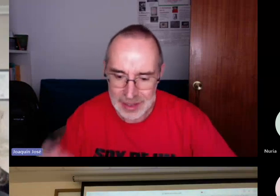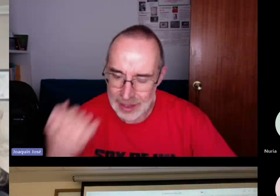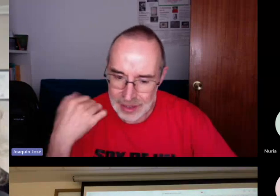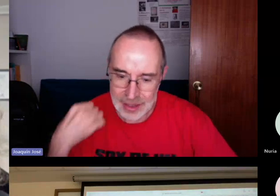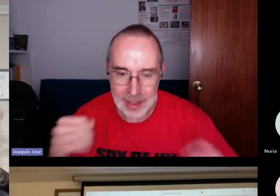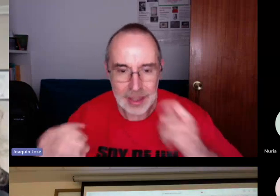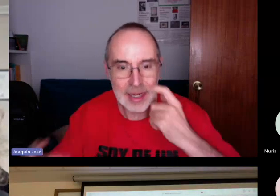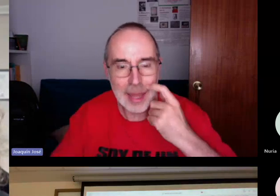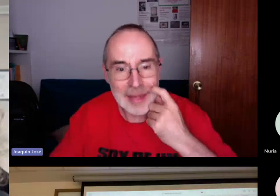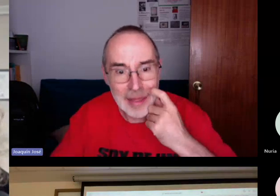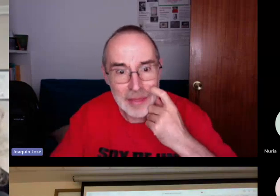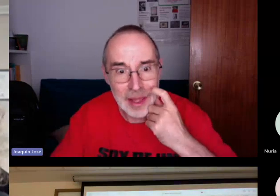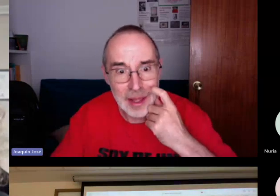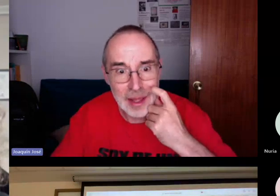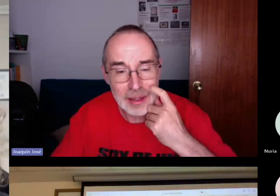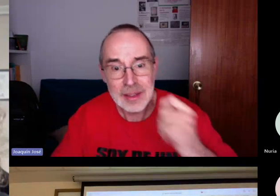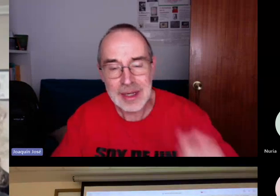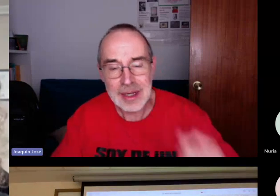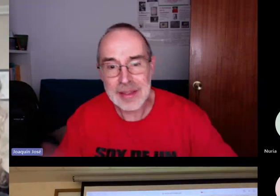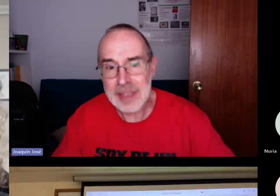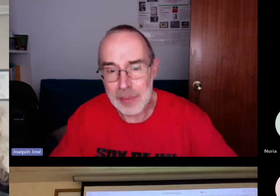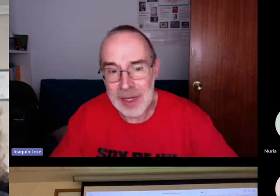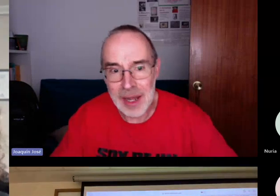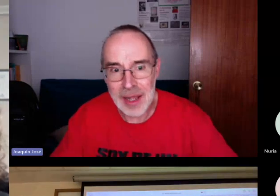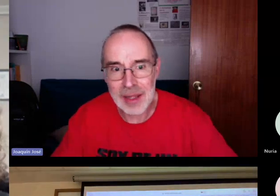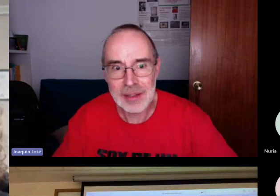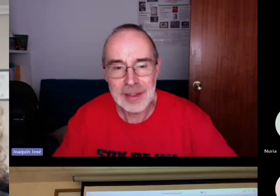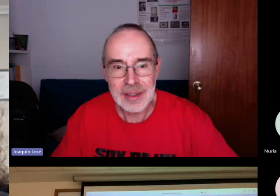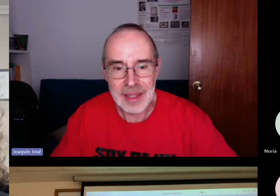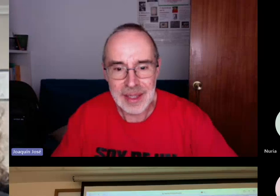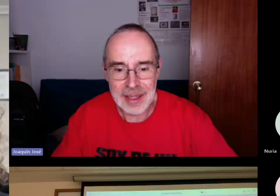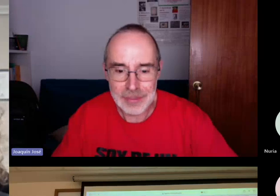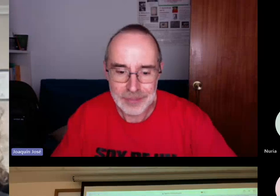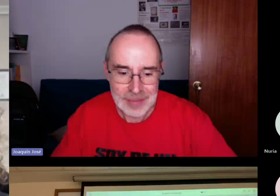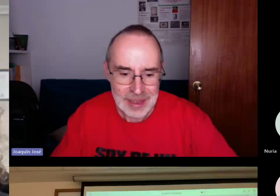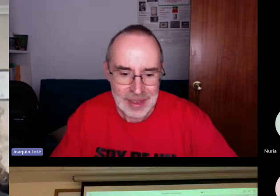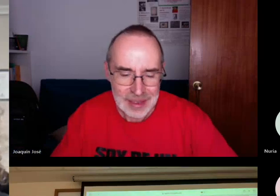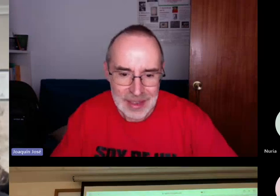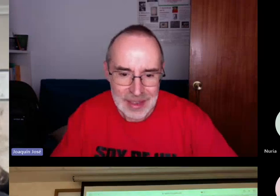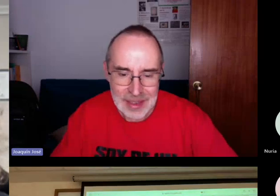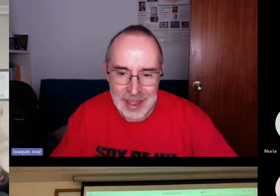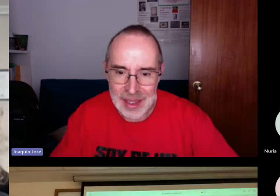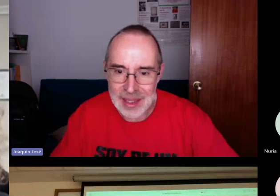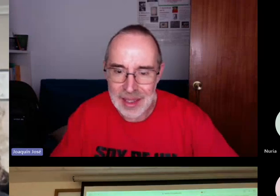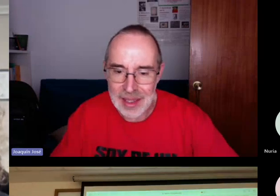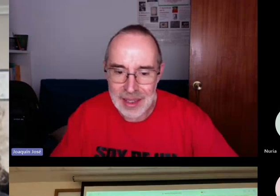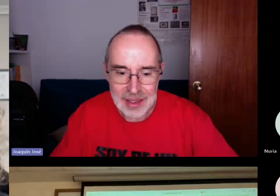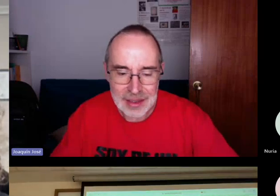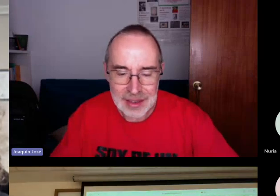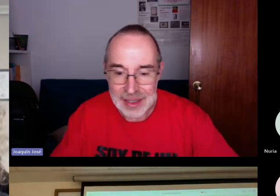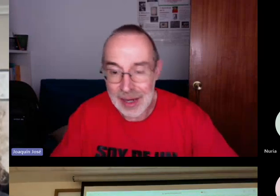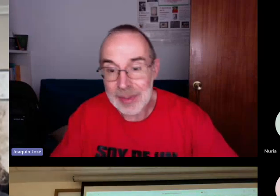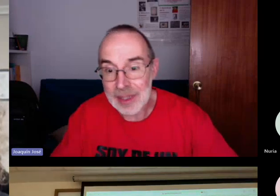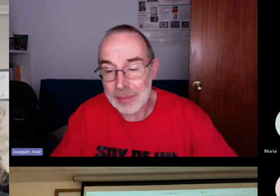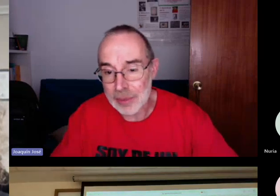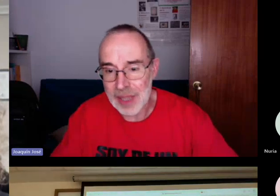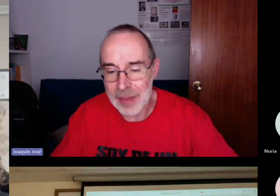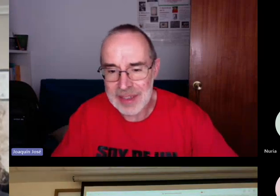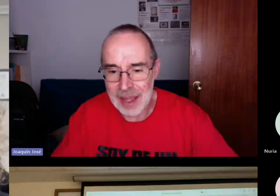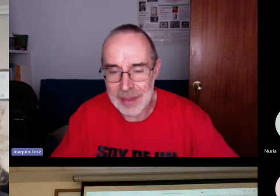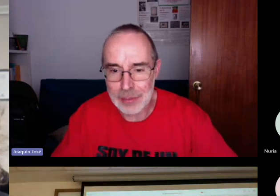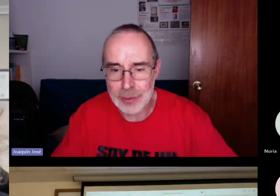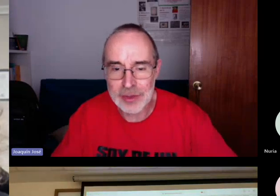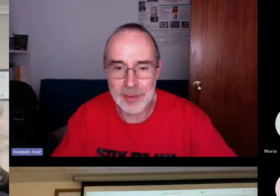la amenaza, la disciplina y generalmente,